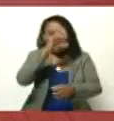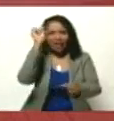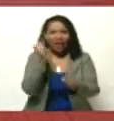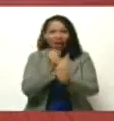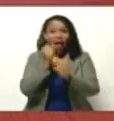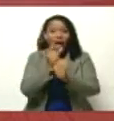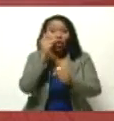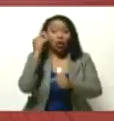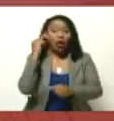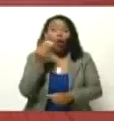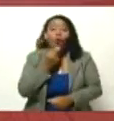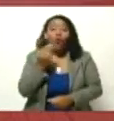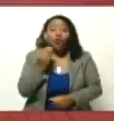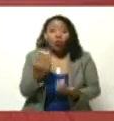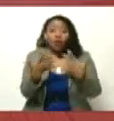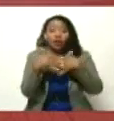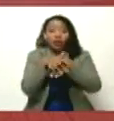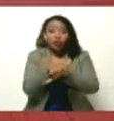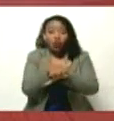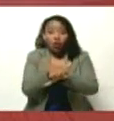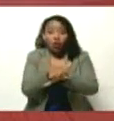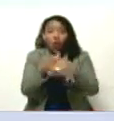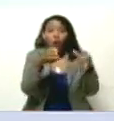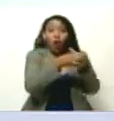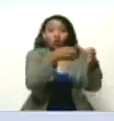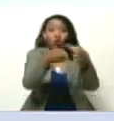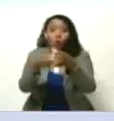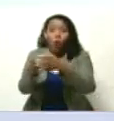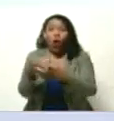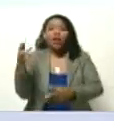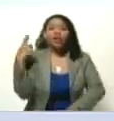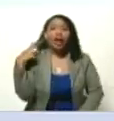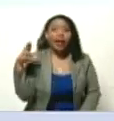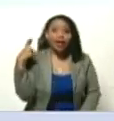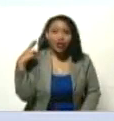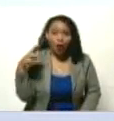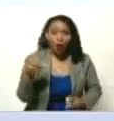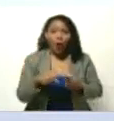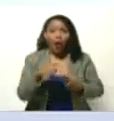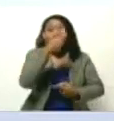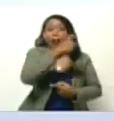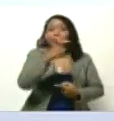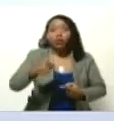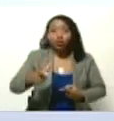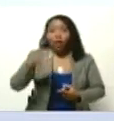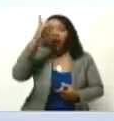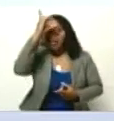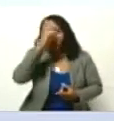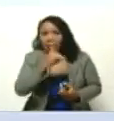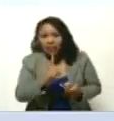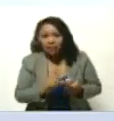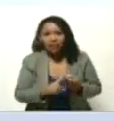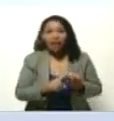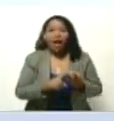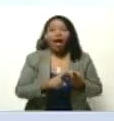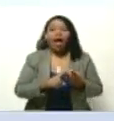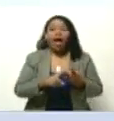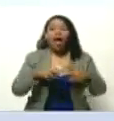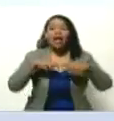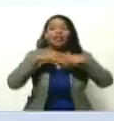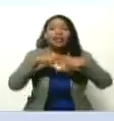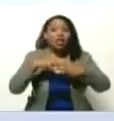Trabajadora, la juventud incorporada, los sectores religiosos, las personas con discapacidad, la